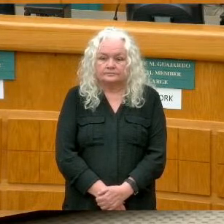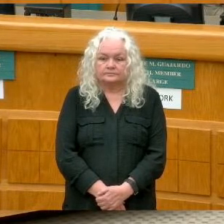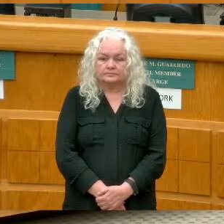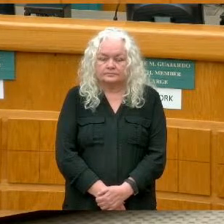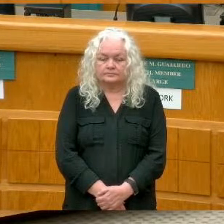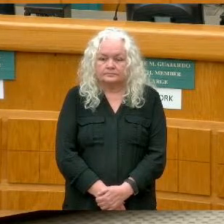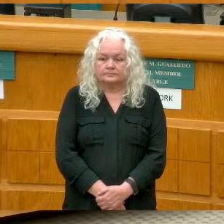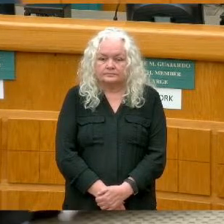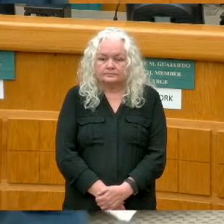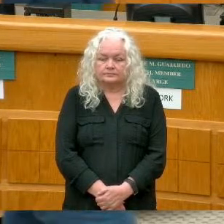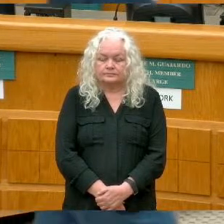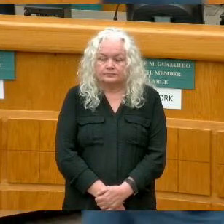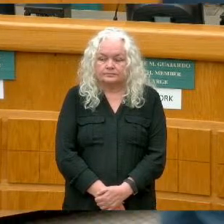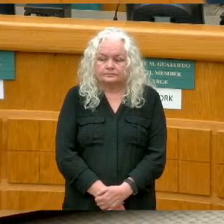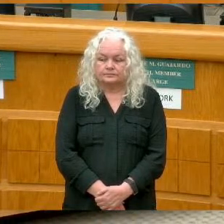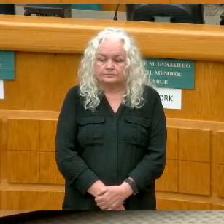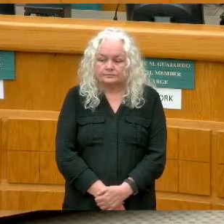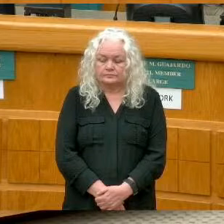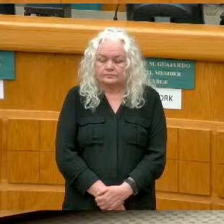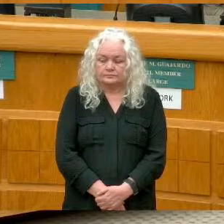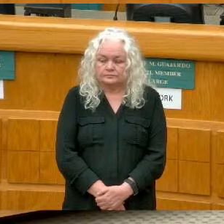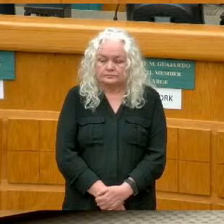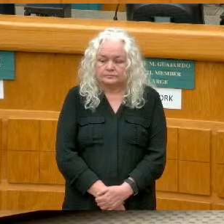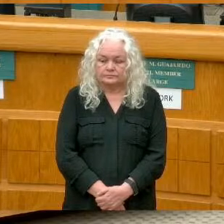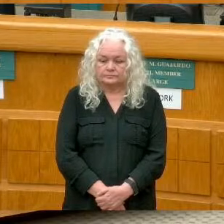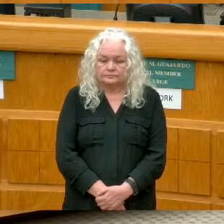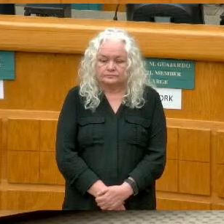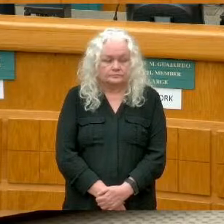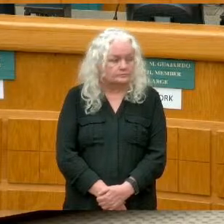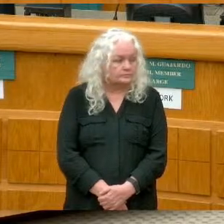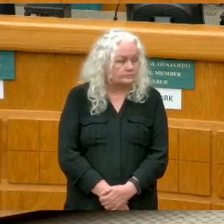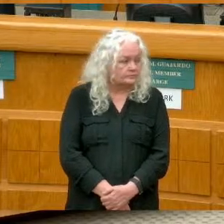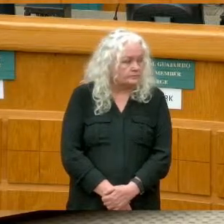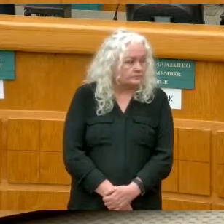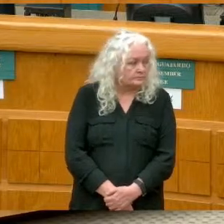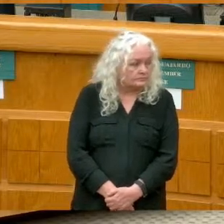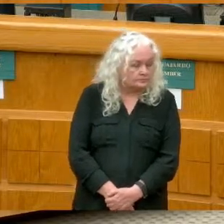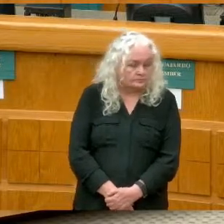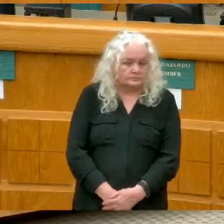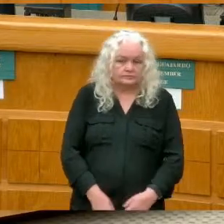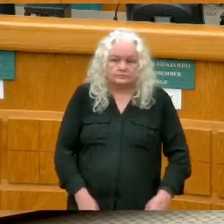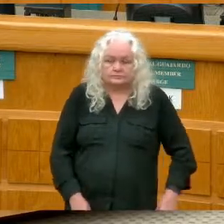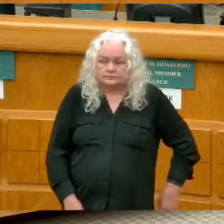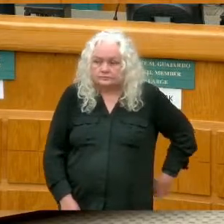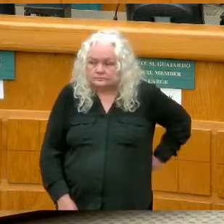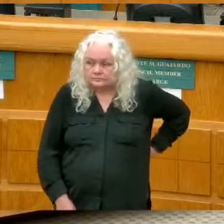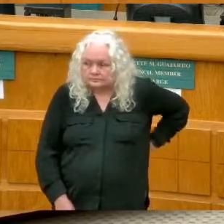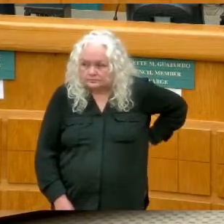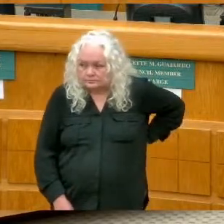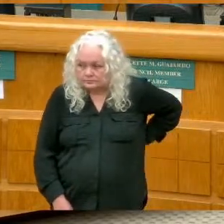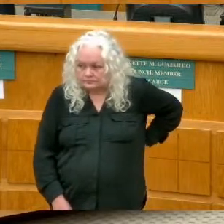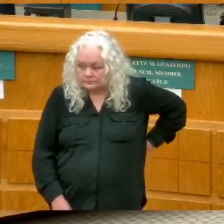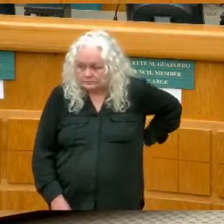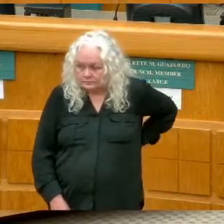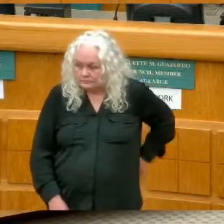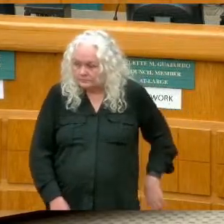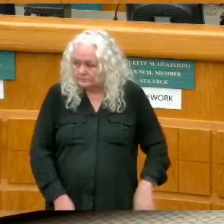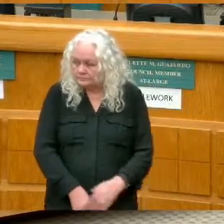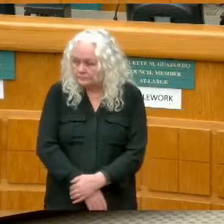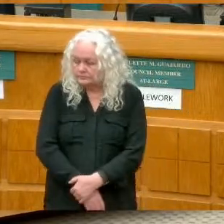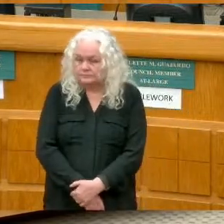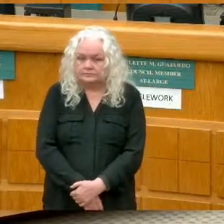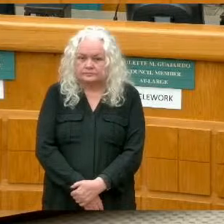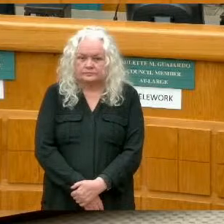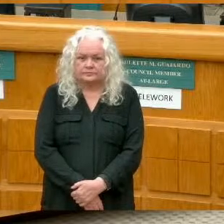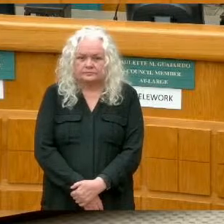miércoles. El huracán Hanna causó daño significativo en el área del muelle Bob Hall, dejando escombros y haciendo el lugar peligroso para los visitantes.